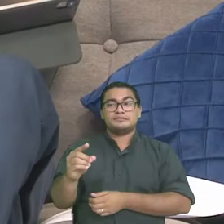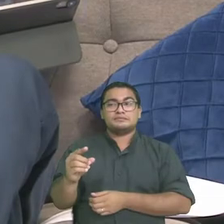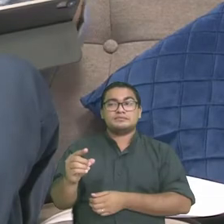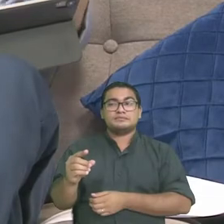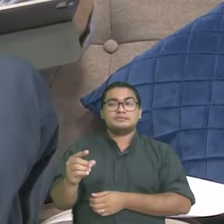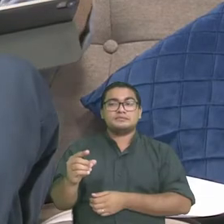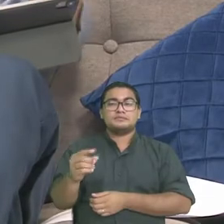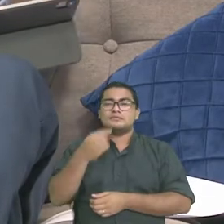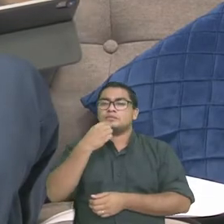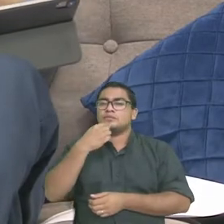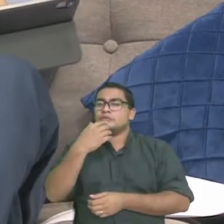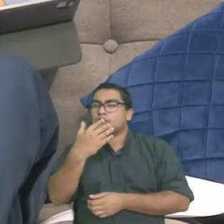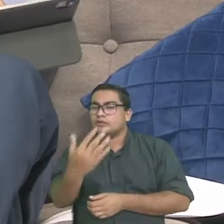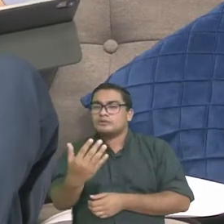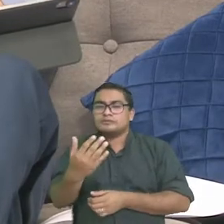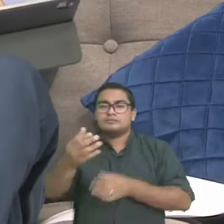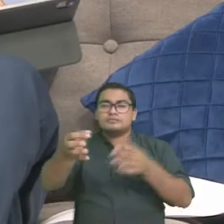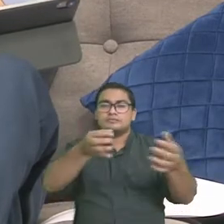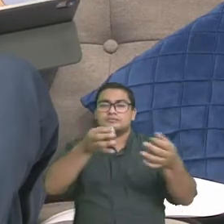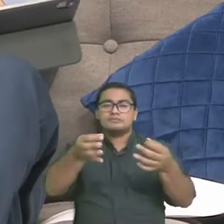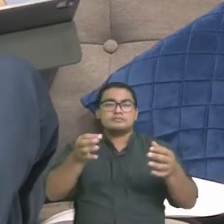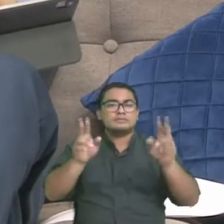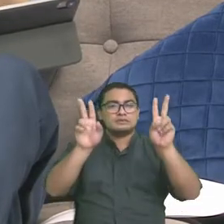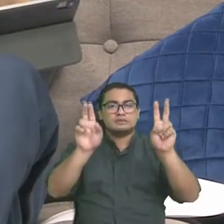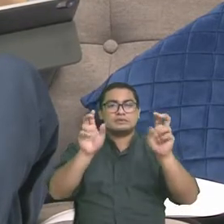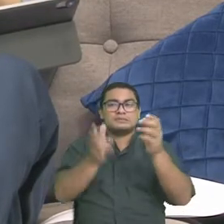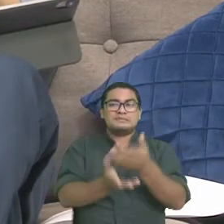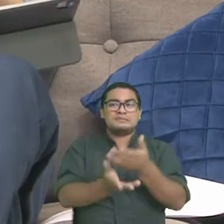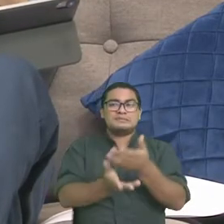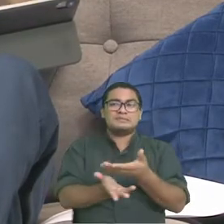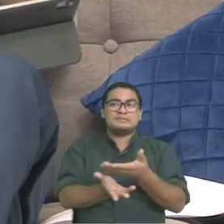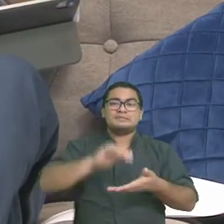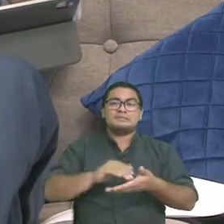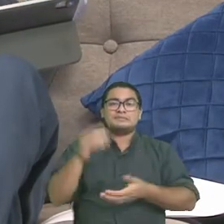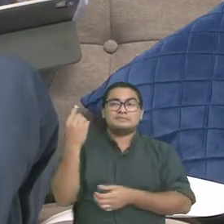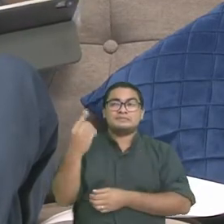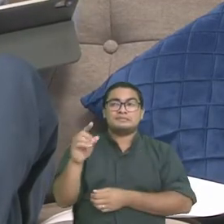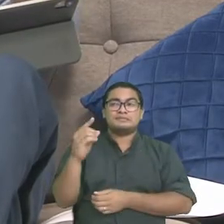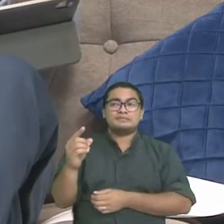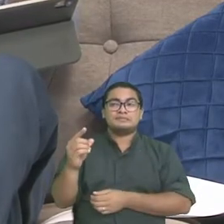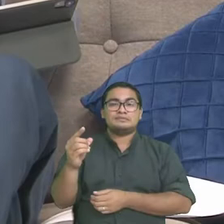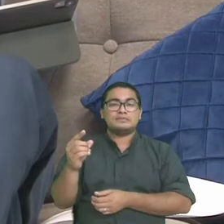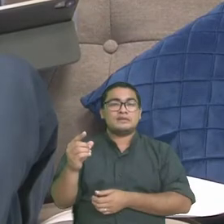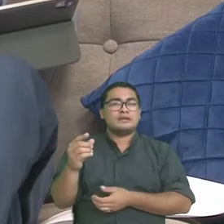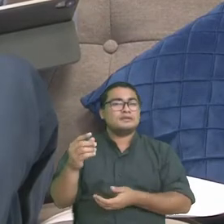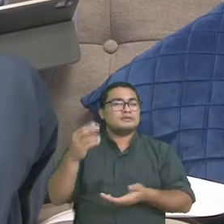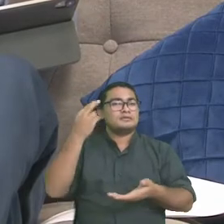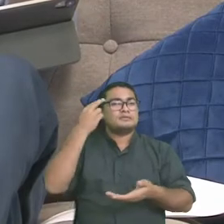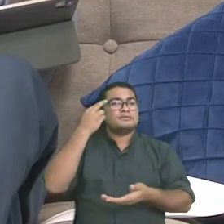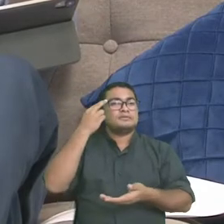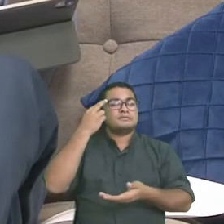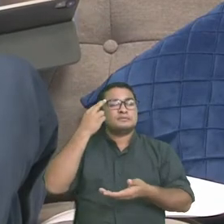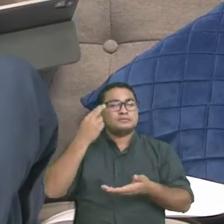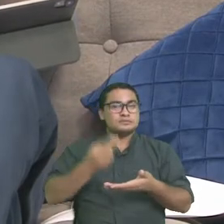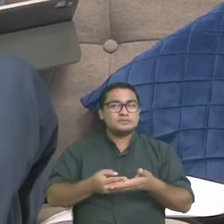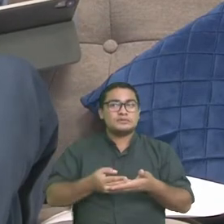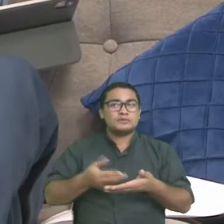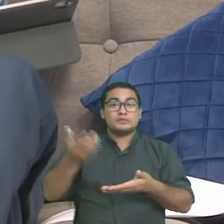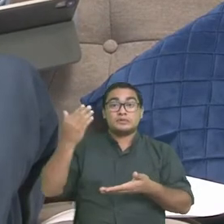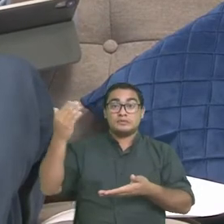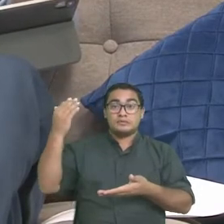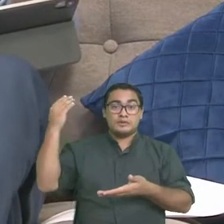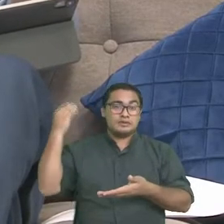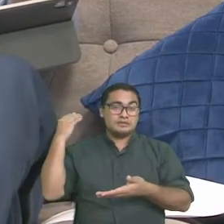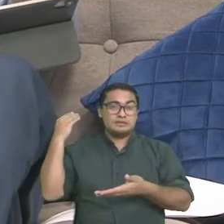qué yo te enmarco el tema de la restitución de los derechos? Porque yo creo que hay que quitar ese cassette donde los poderes